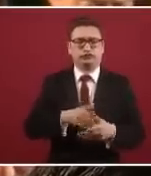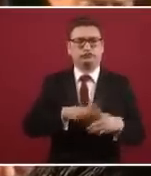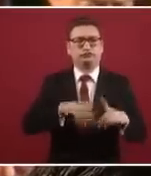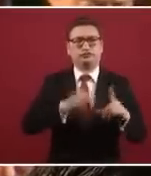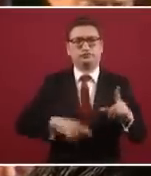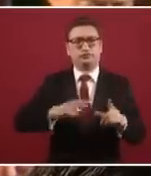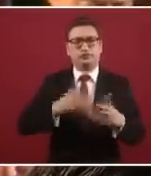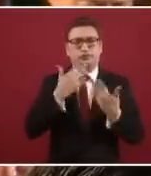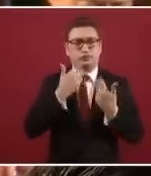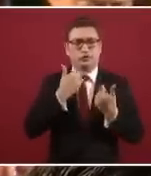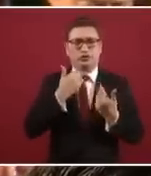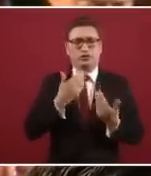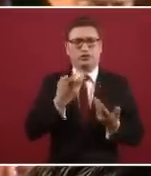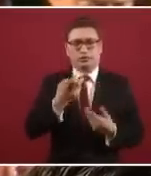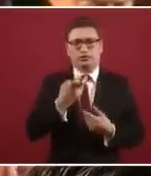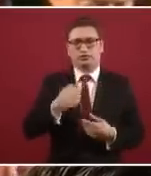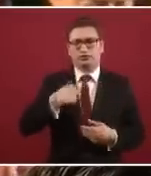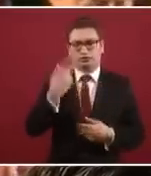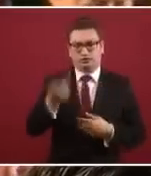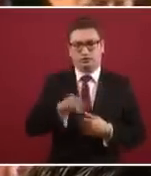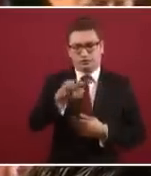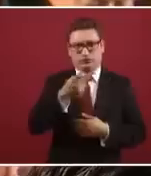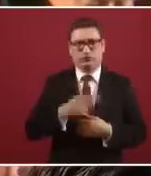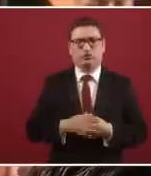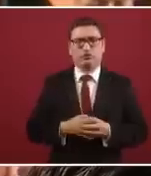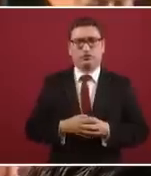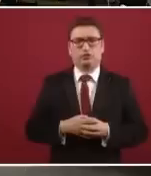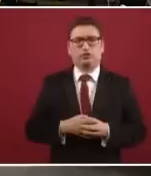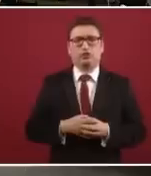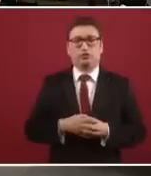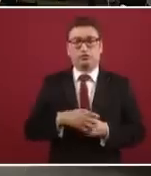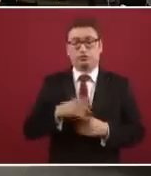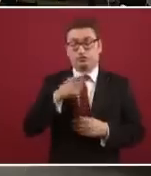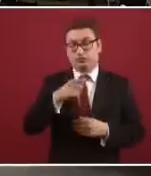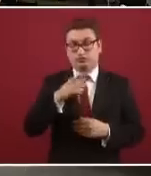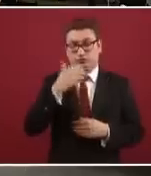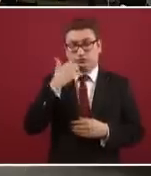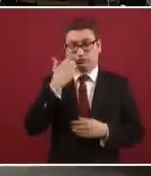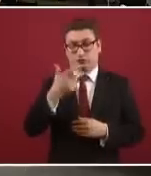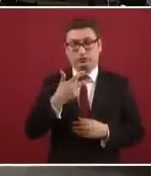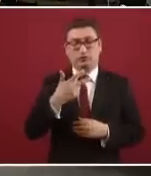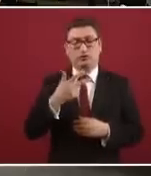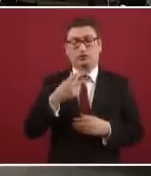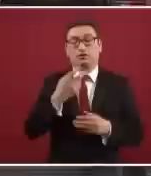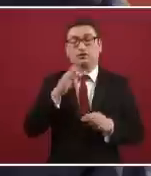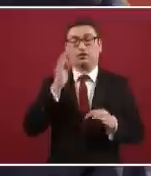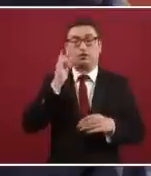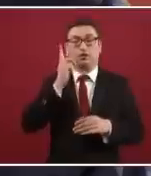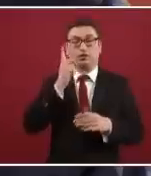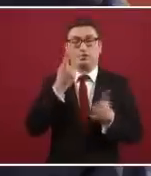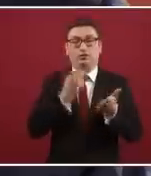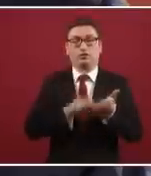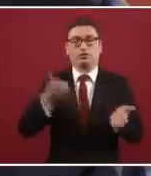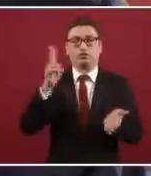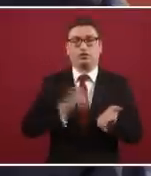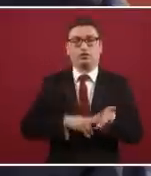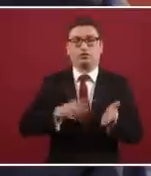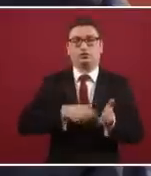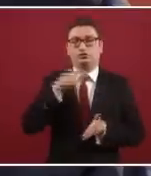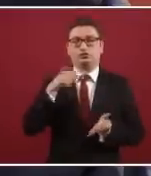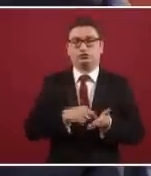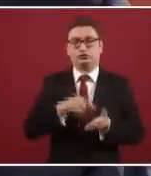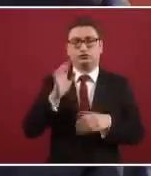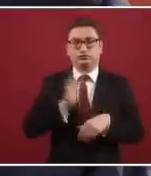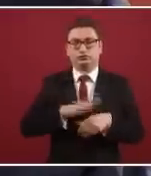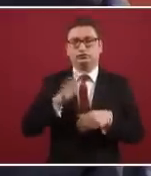preguntarle que si usted está dispuesto a que se duplique, al menos que se duplique, los lugares para los